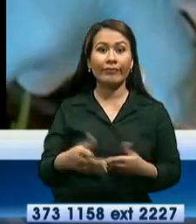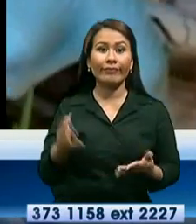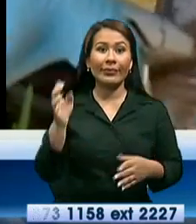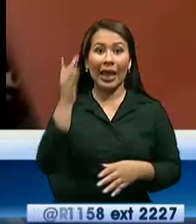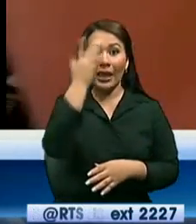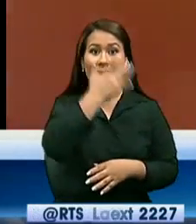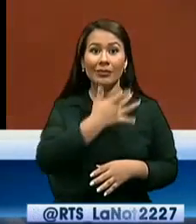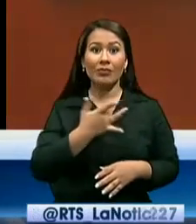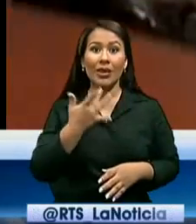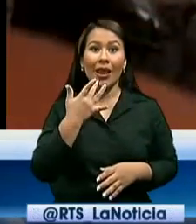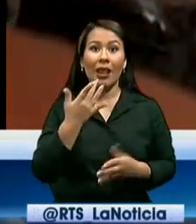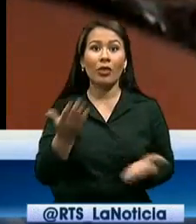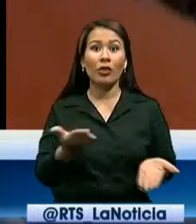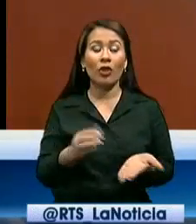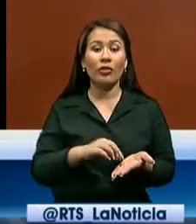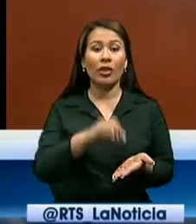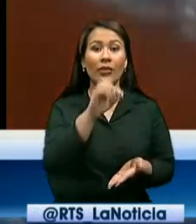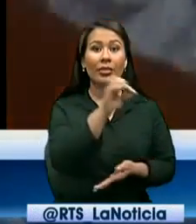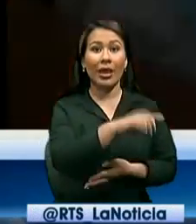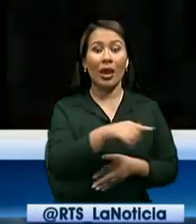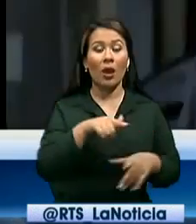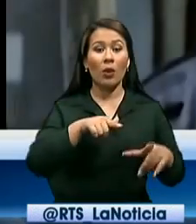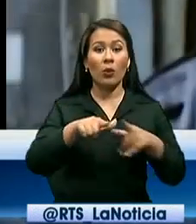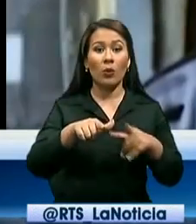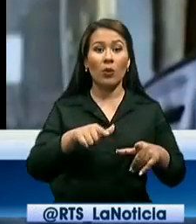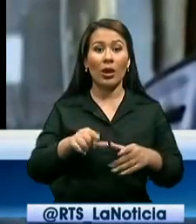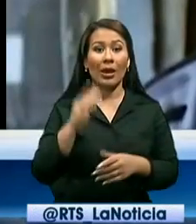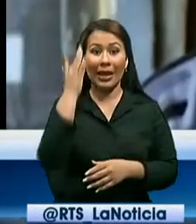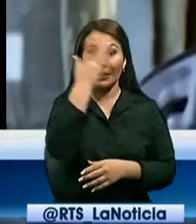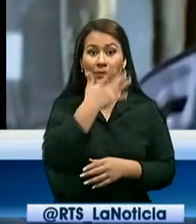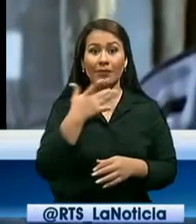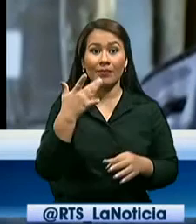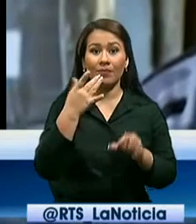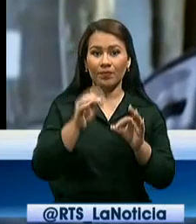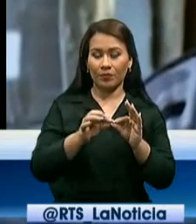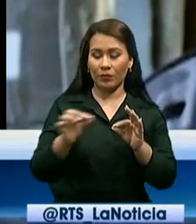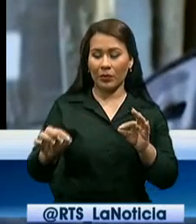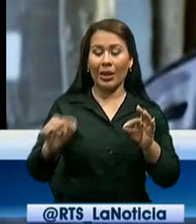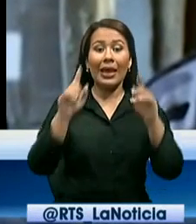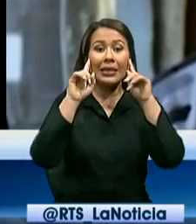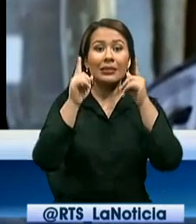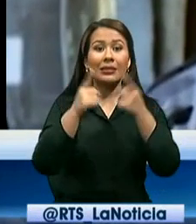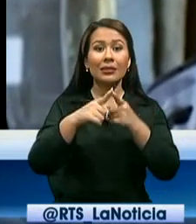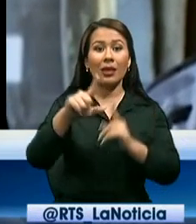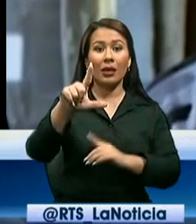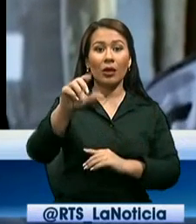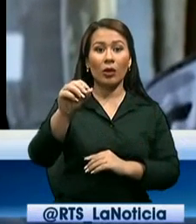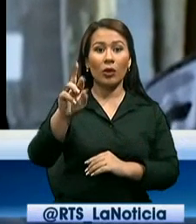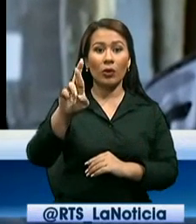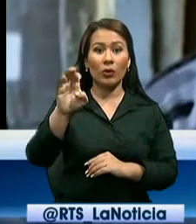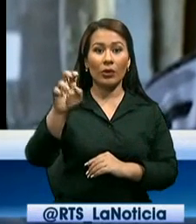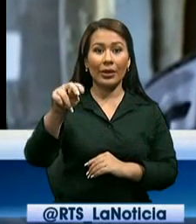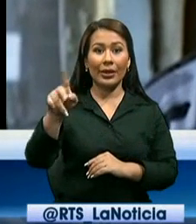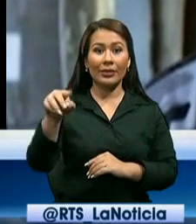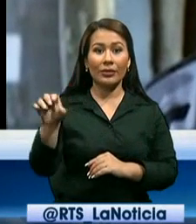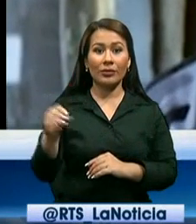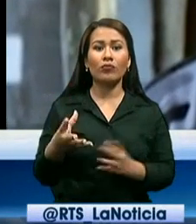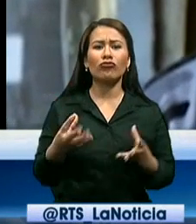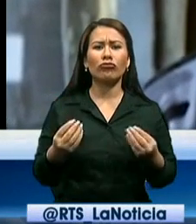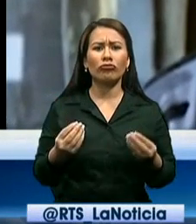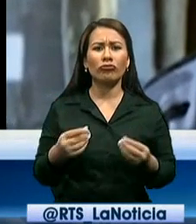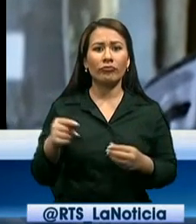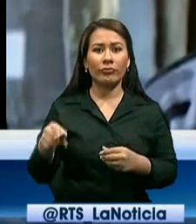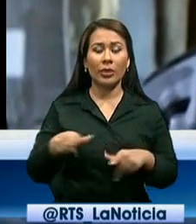entregada en algún punto del cantón San Lorenzo. Iba a ingresar a una de las riberas, ya sea de Borbón o de